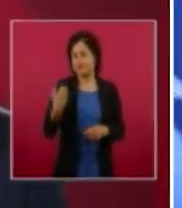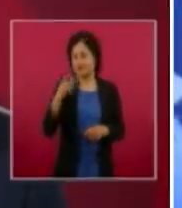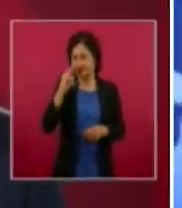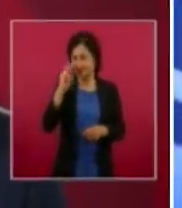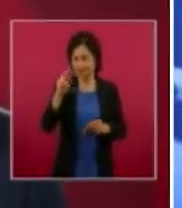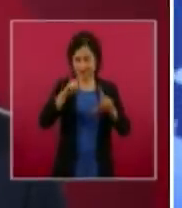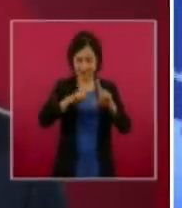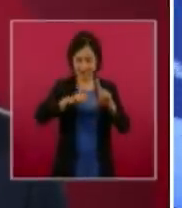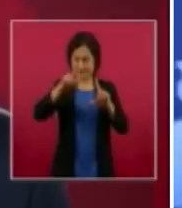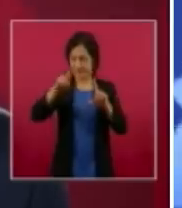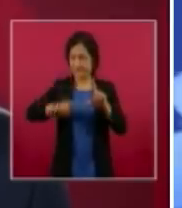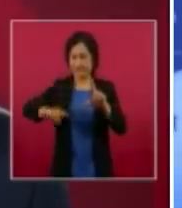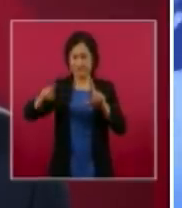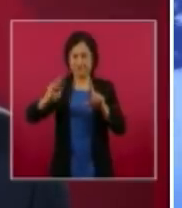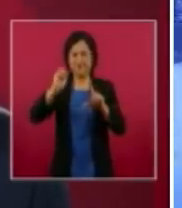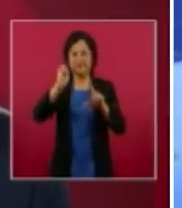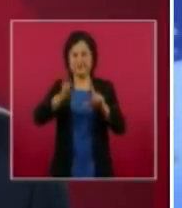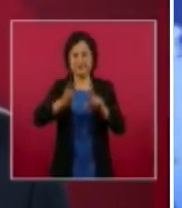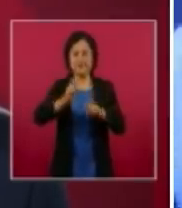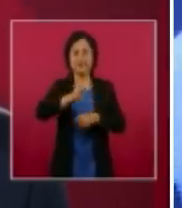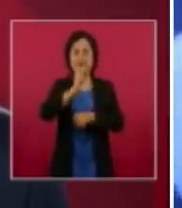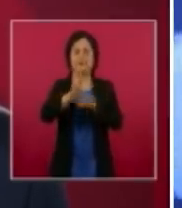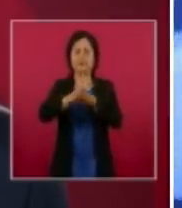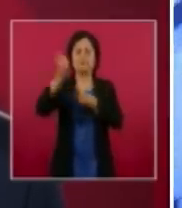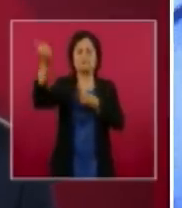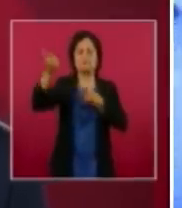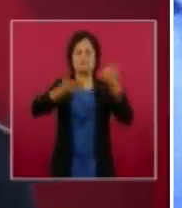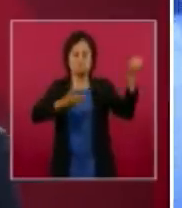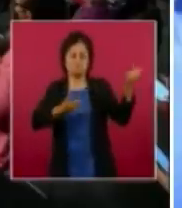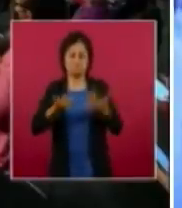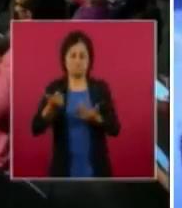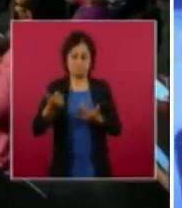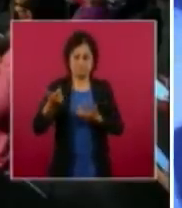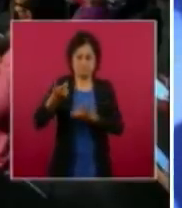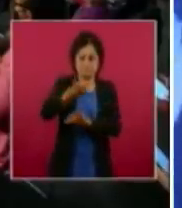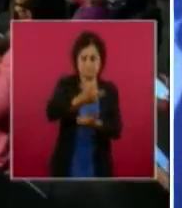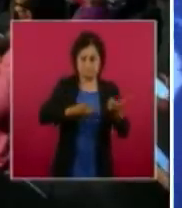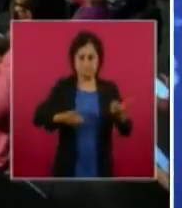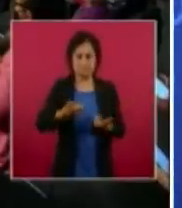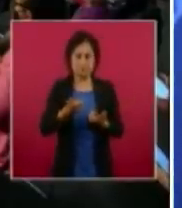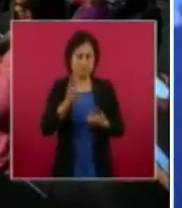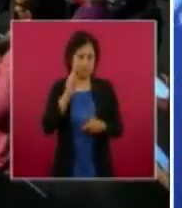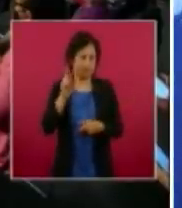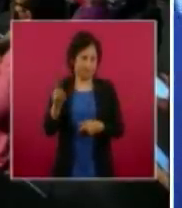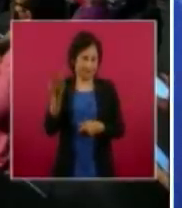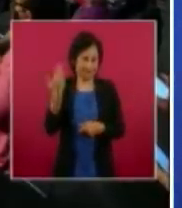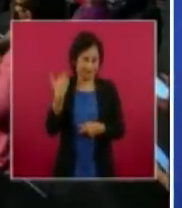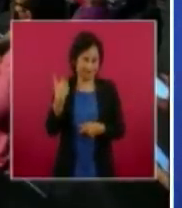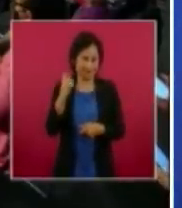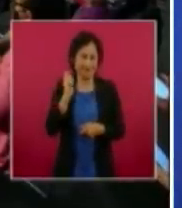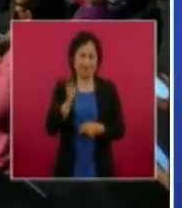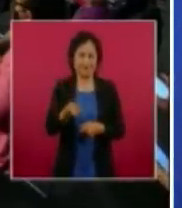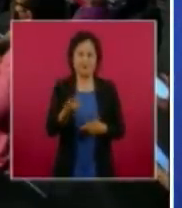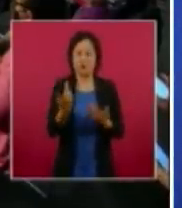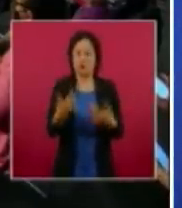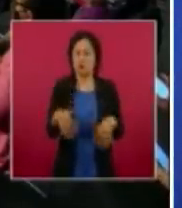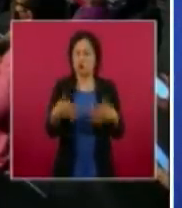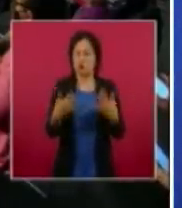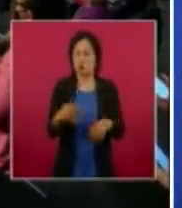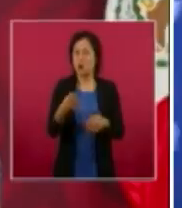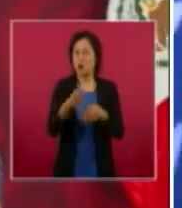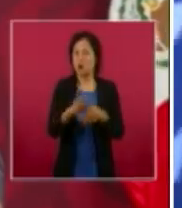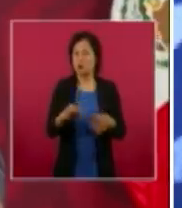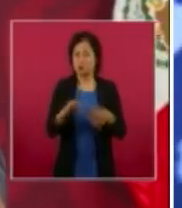También recordemos que si AMLO va o no va, no va a tener un